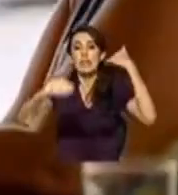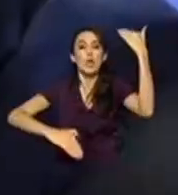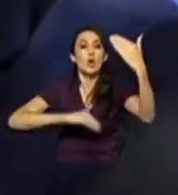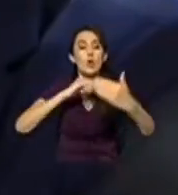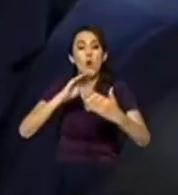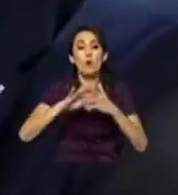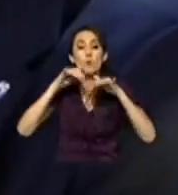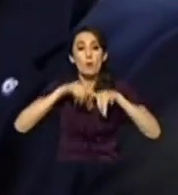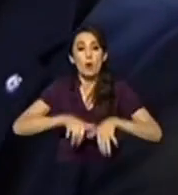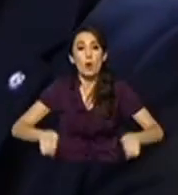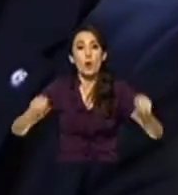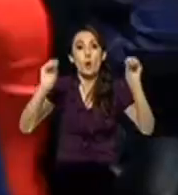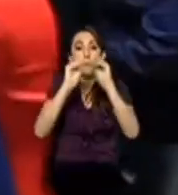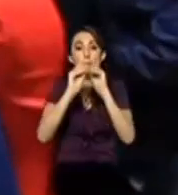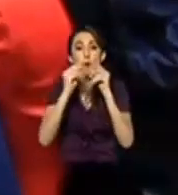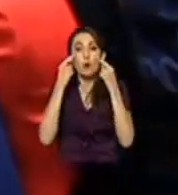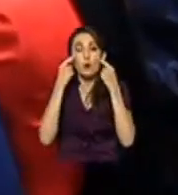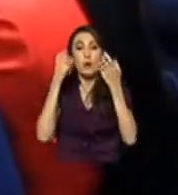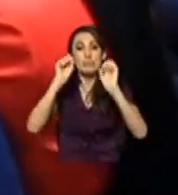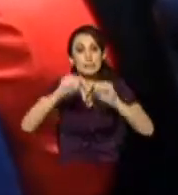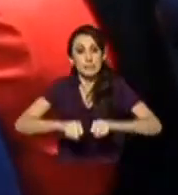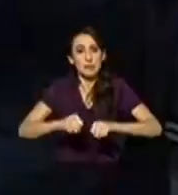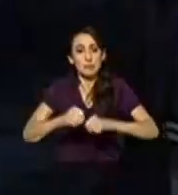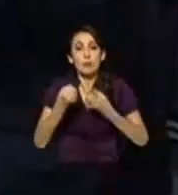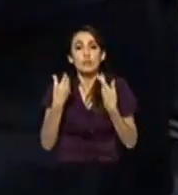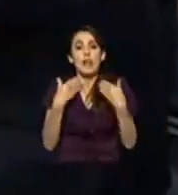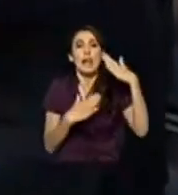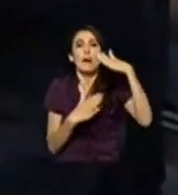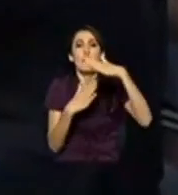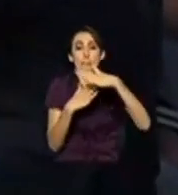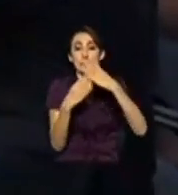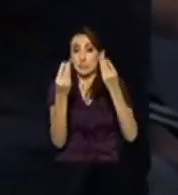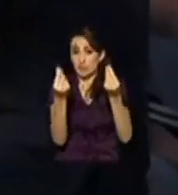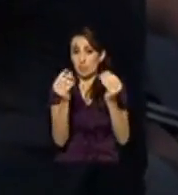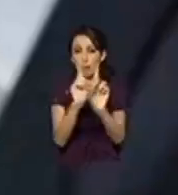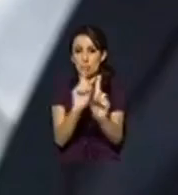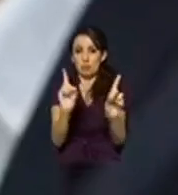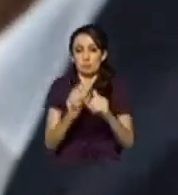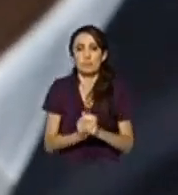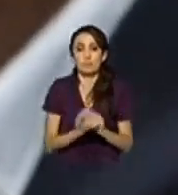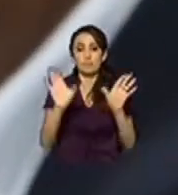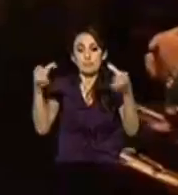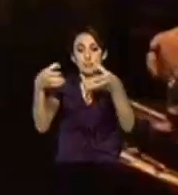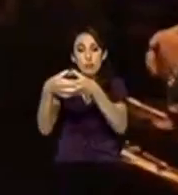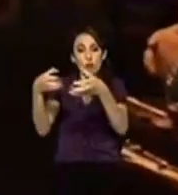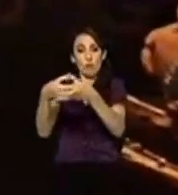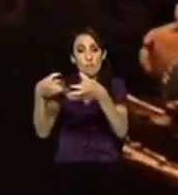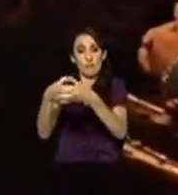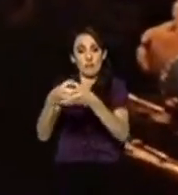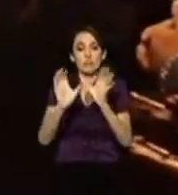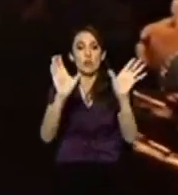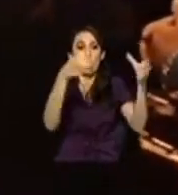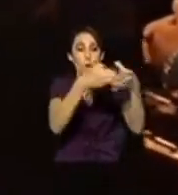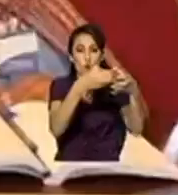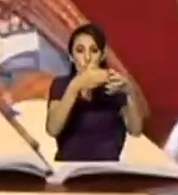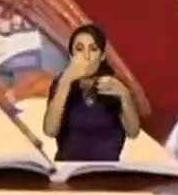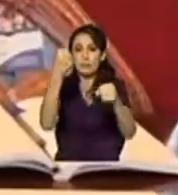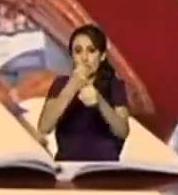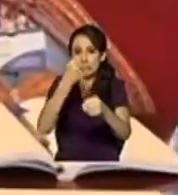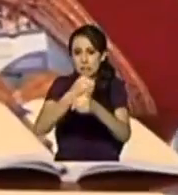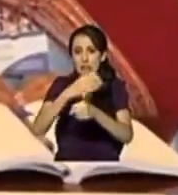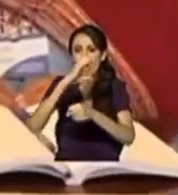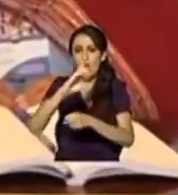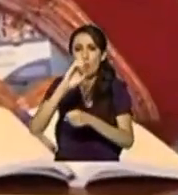Porque hay algo que es invalorable y que no tiene precio: la paz. La Confederación de Trabajadores del Ecuador, la Confederación Nacional